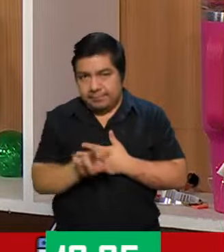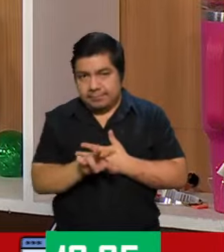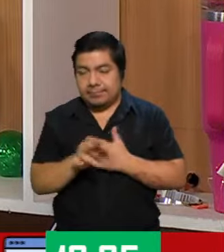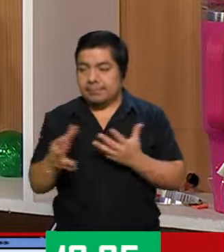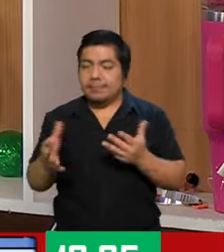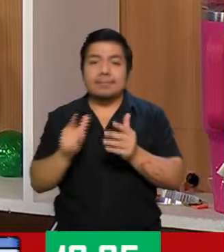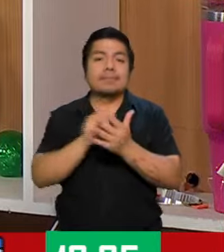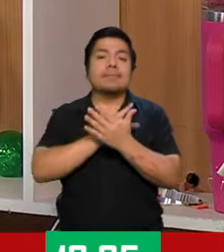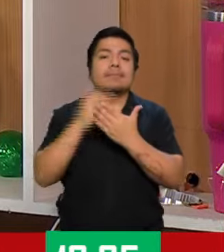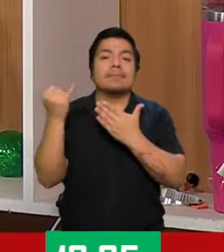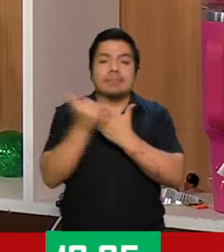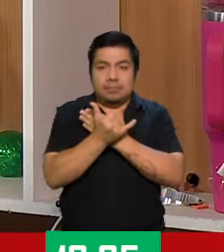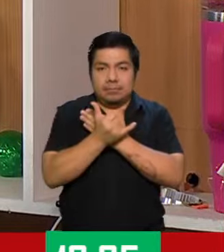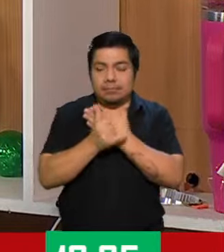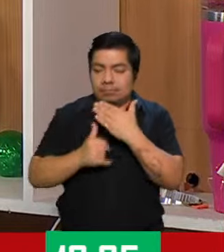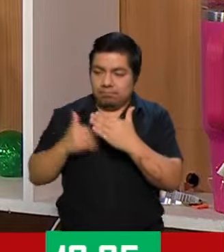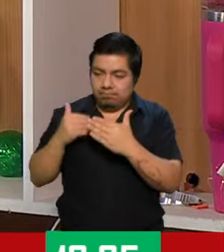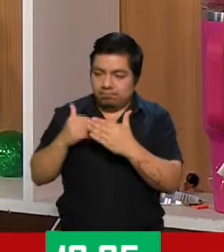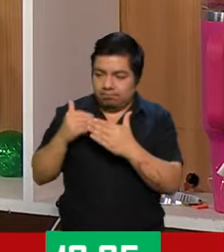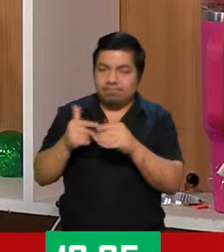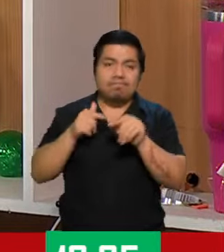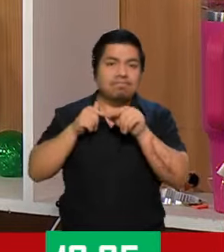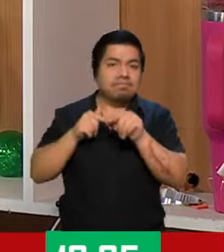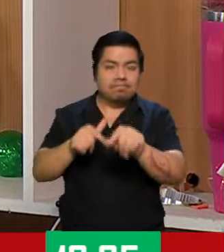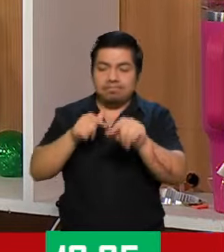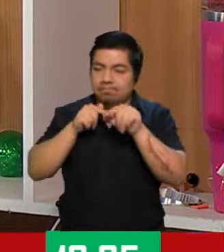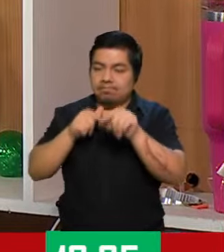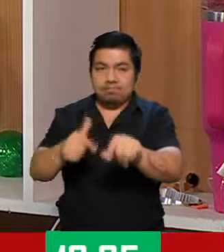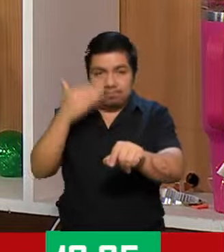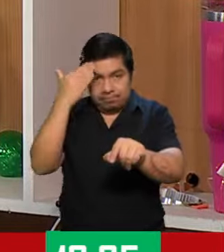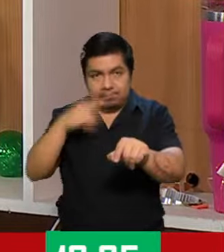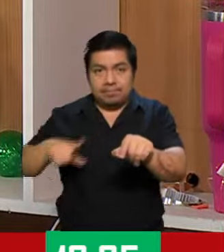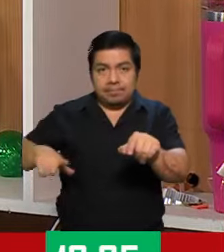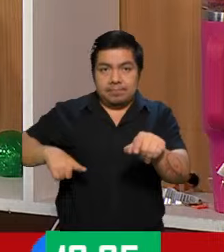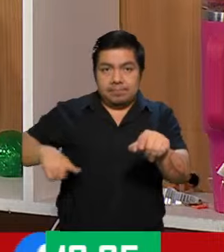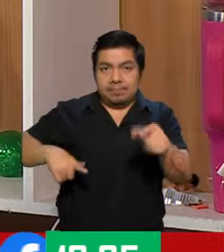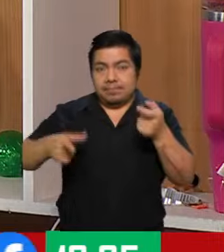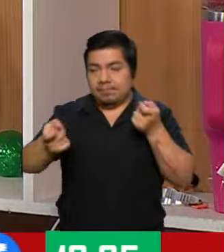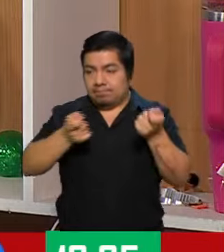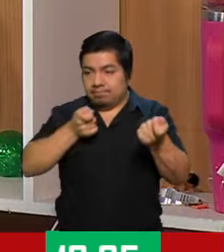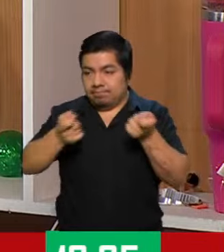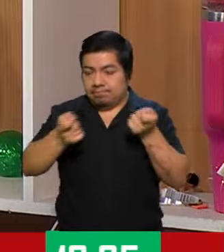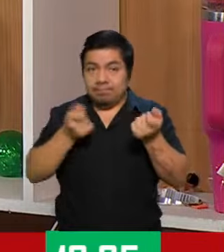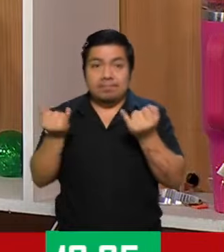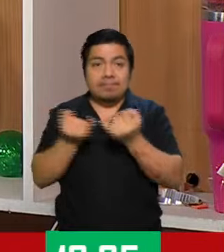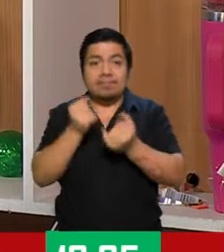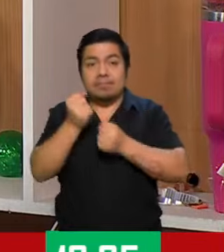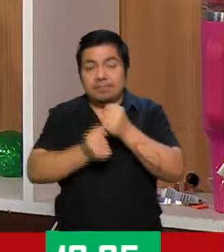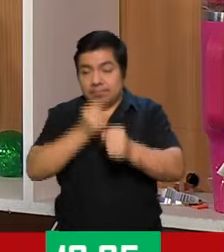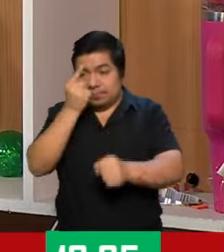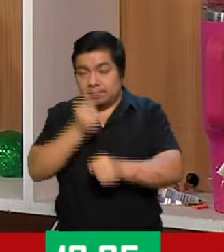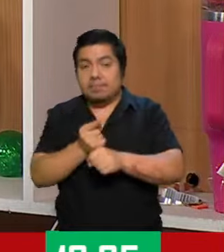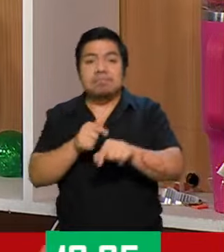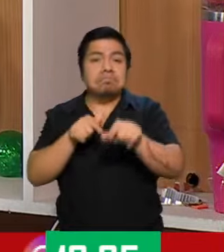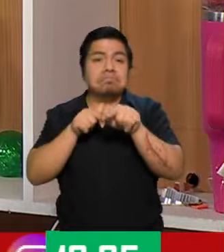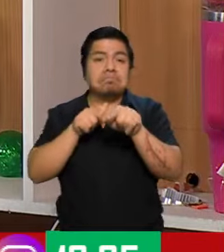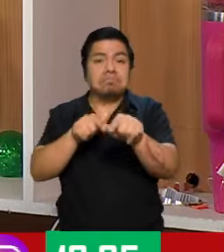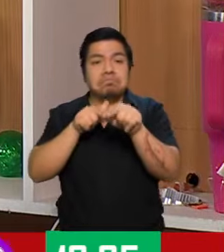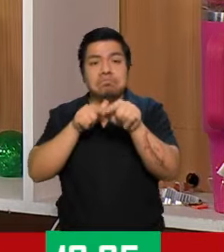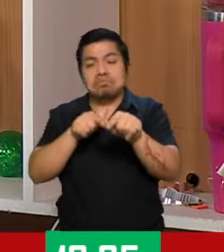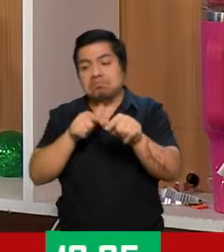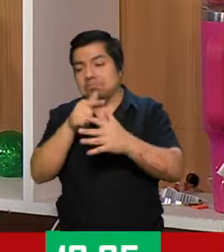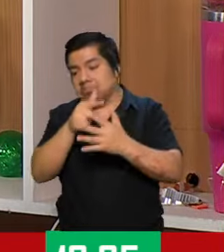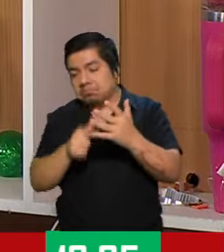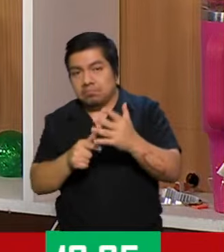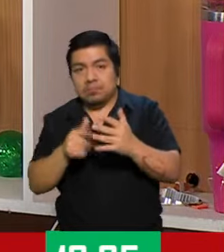pertenecemos a un proyecto que está dando continuidad en materia de gobernabilidad y también en materia de seguridad. Seguimos adelante